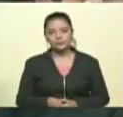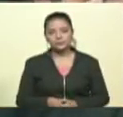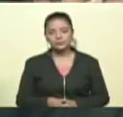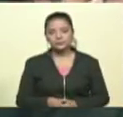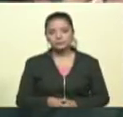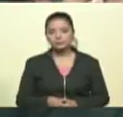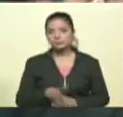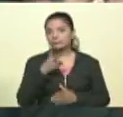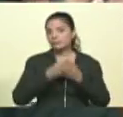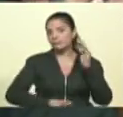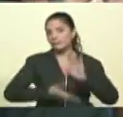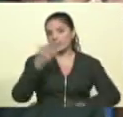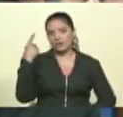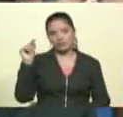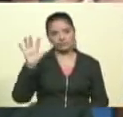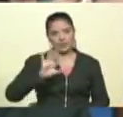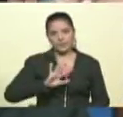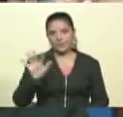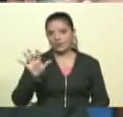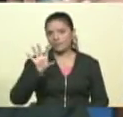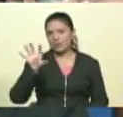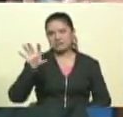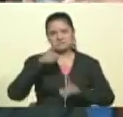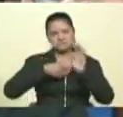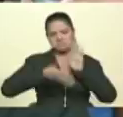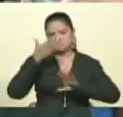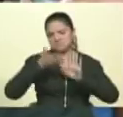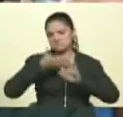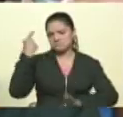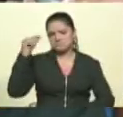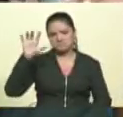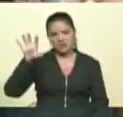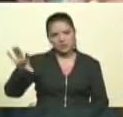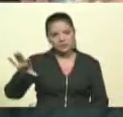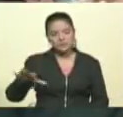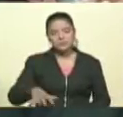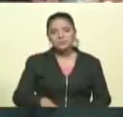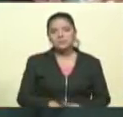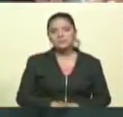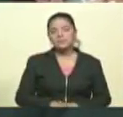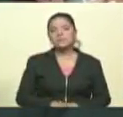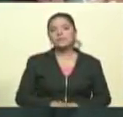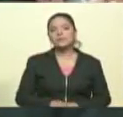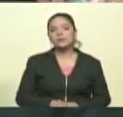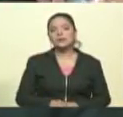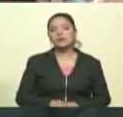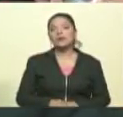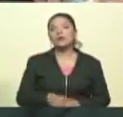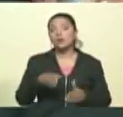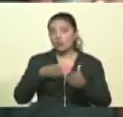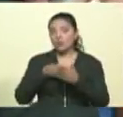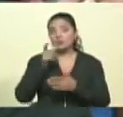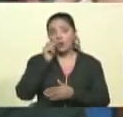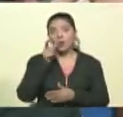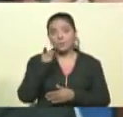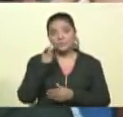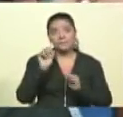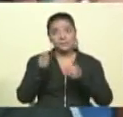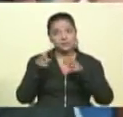Él huyó del país, se encuentra prófugo de la justicia, ¿verdad? Y contra él se ha iniciado, pues,